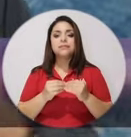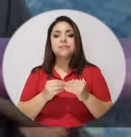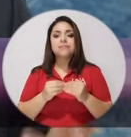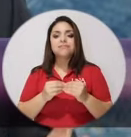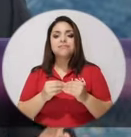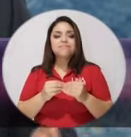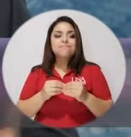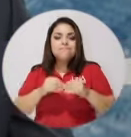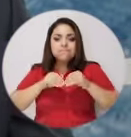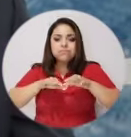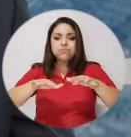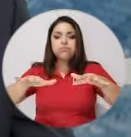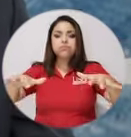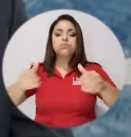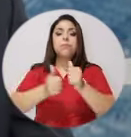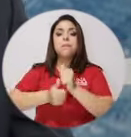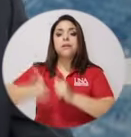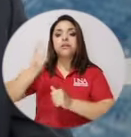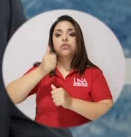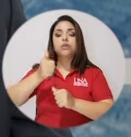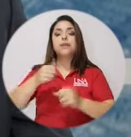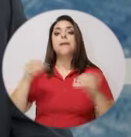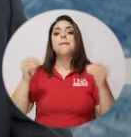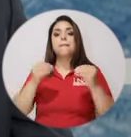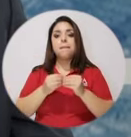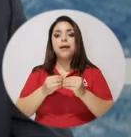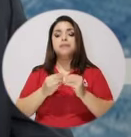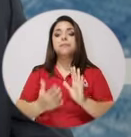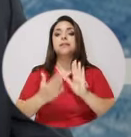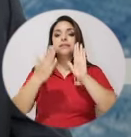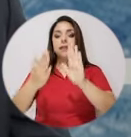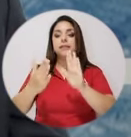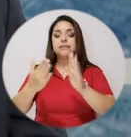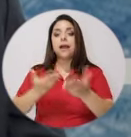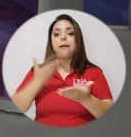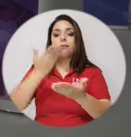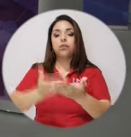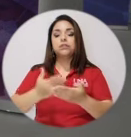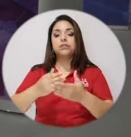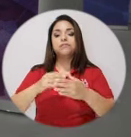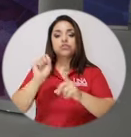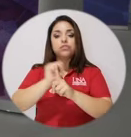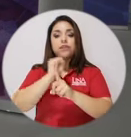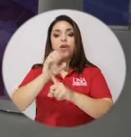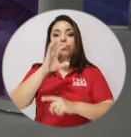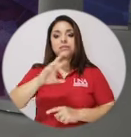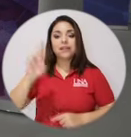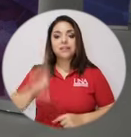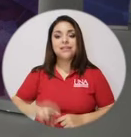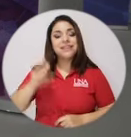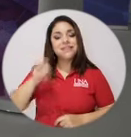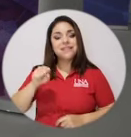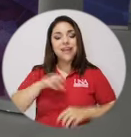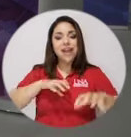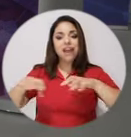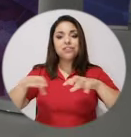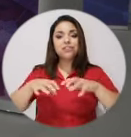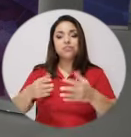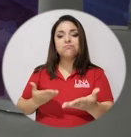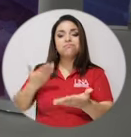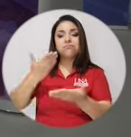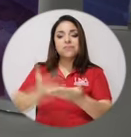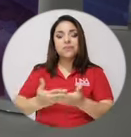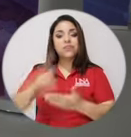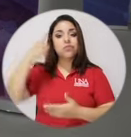una cobertura mayor y que nos permitan tener más presencia y aporte en la sociedad costarricense. Sí, tomar esas acciones para construir esa Costa Rica que